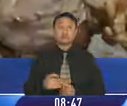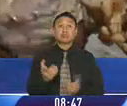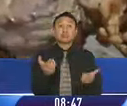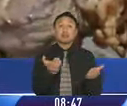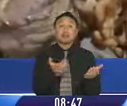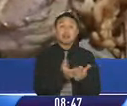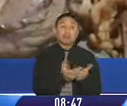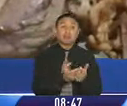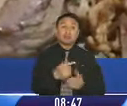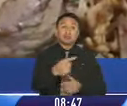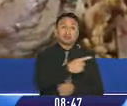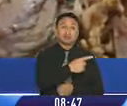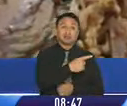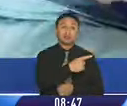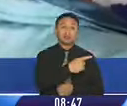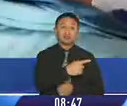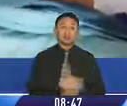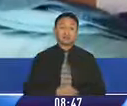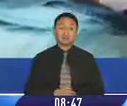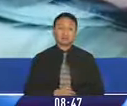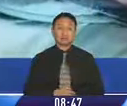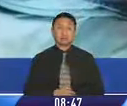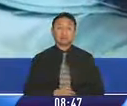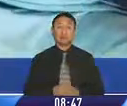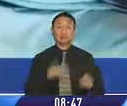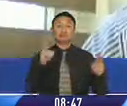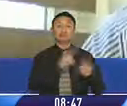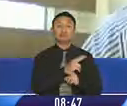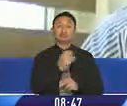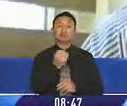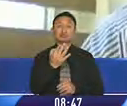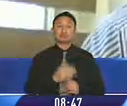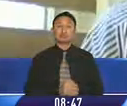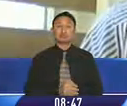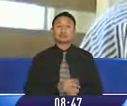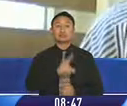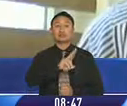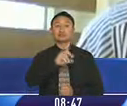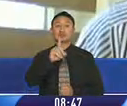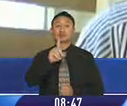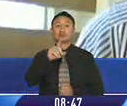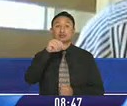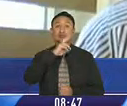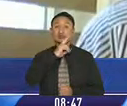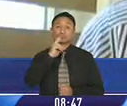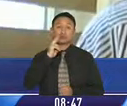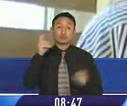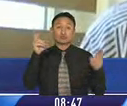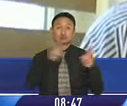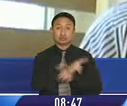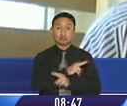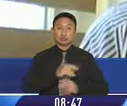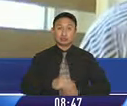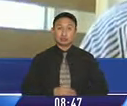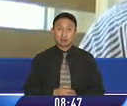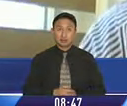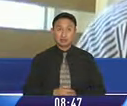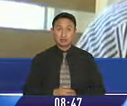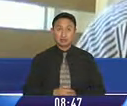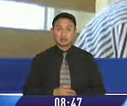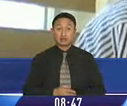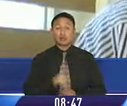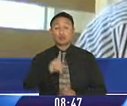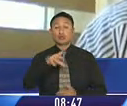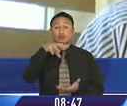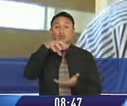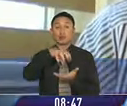incluso carne en mal estado. ¿Cuántos fueron clausurados? 21 establecimientos fueron clausurados. 1 en